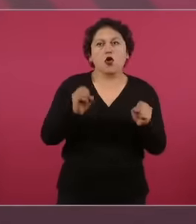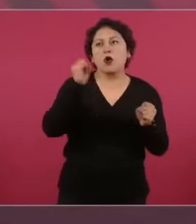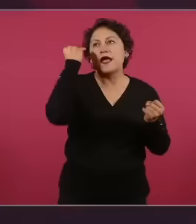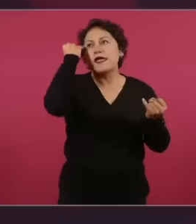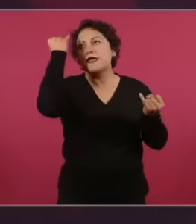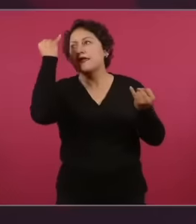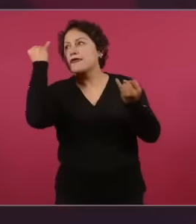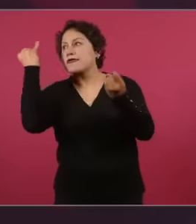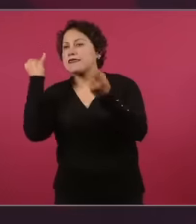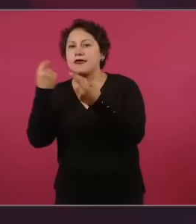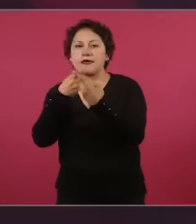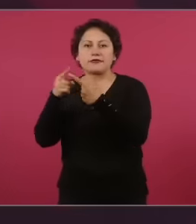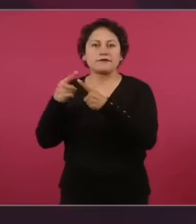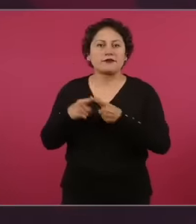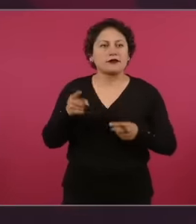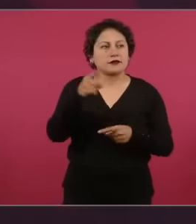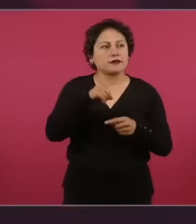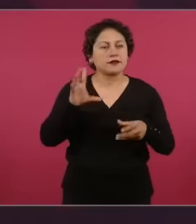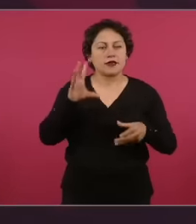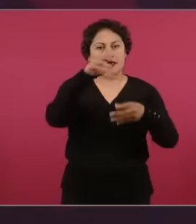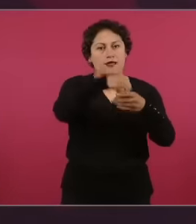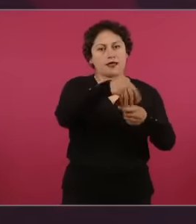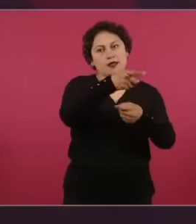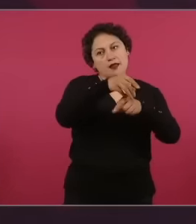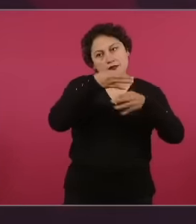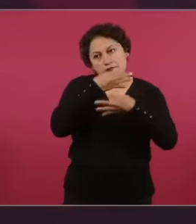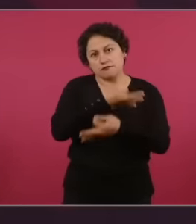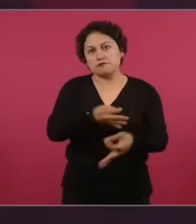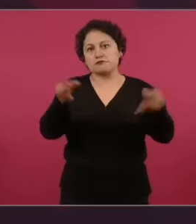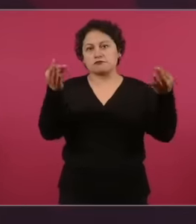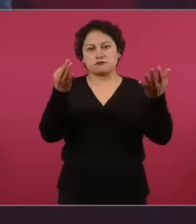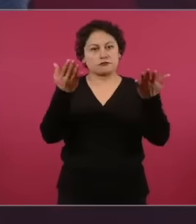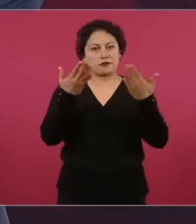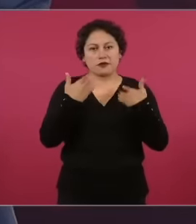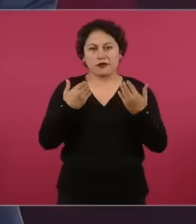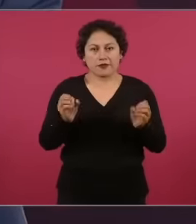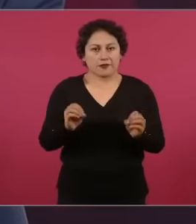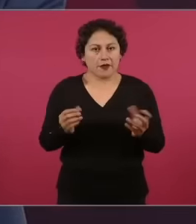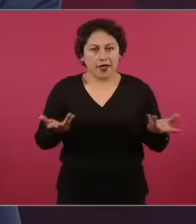El profesionalismo, el informar